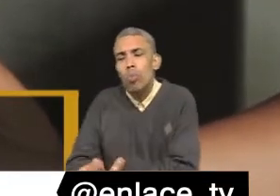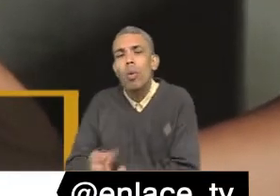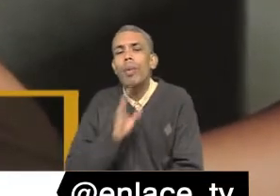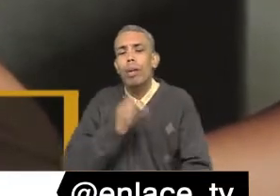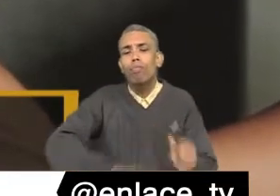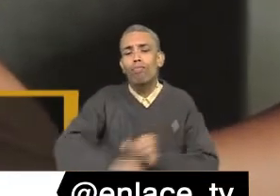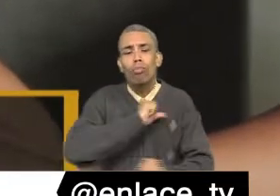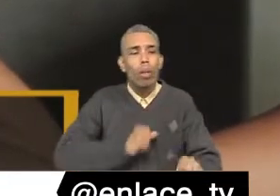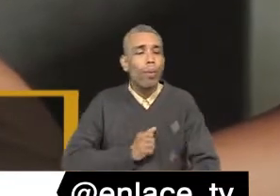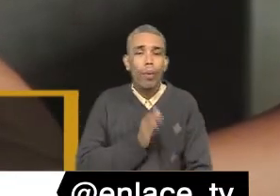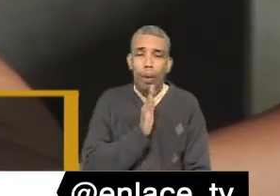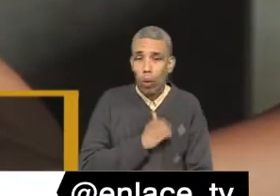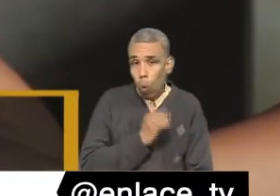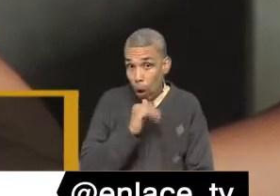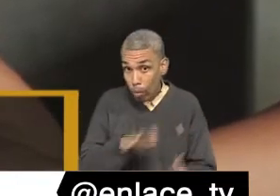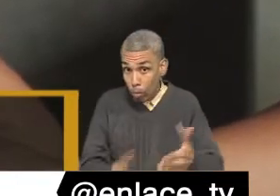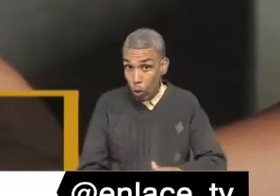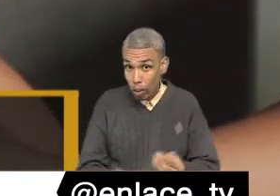de buen corazón,